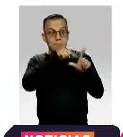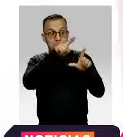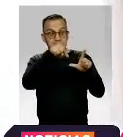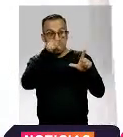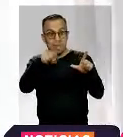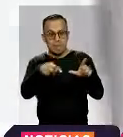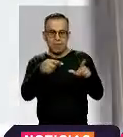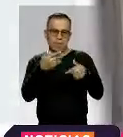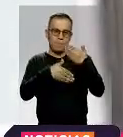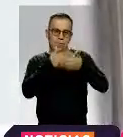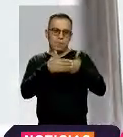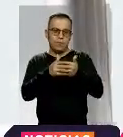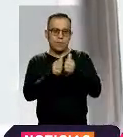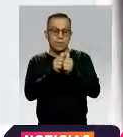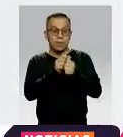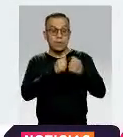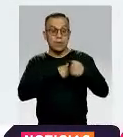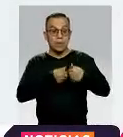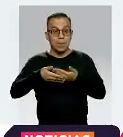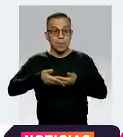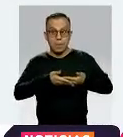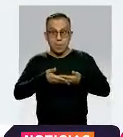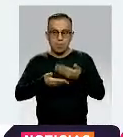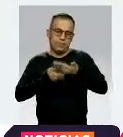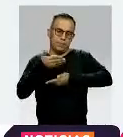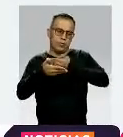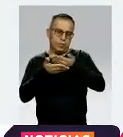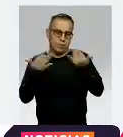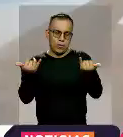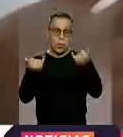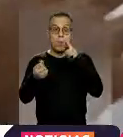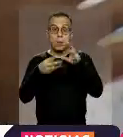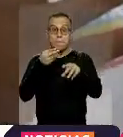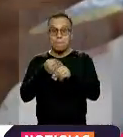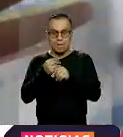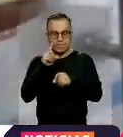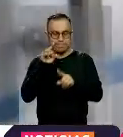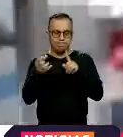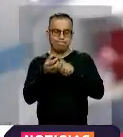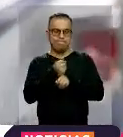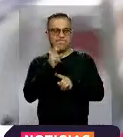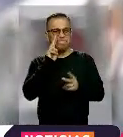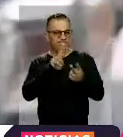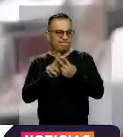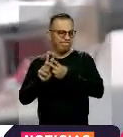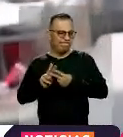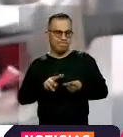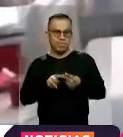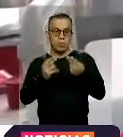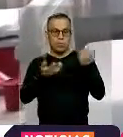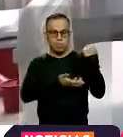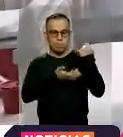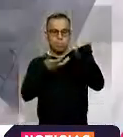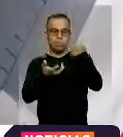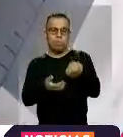de transporte, resucitador neonatal, entre otros equipos. De igual forma, dio a conocer que esta obra contó con una